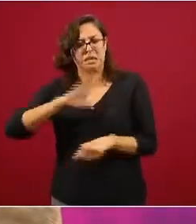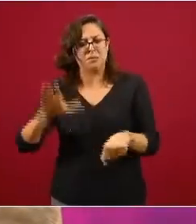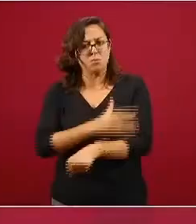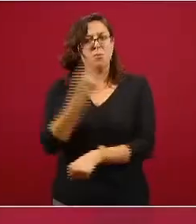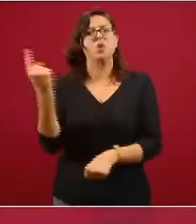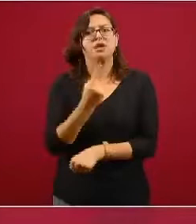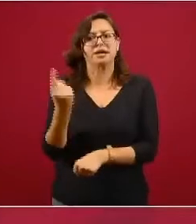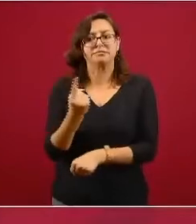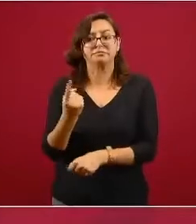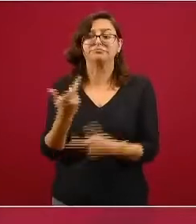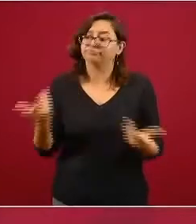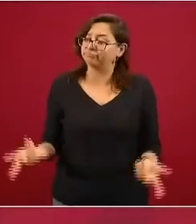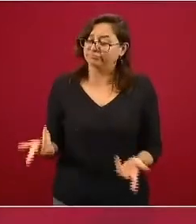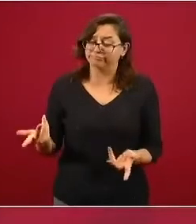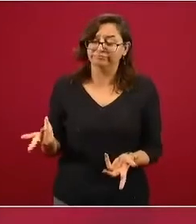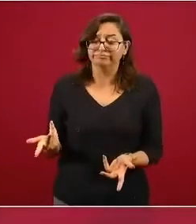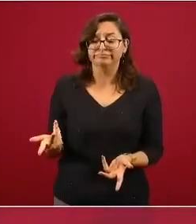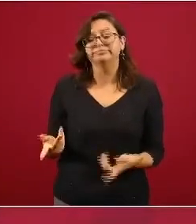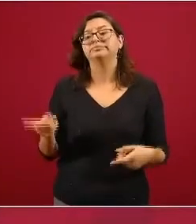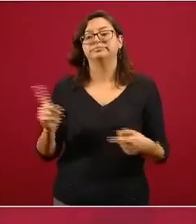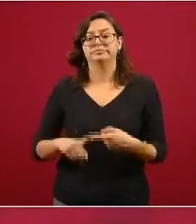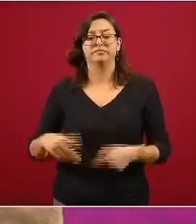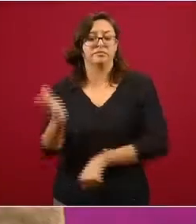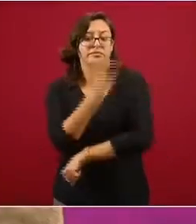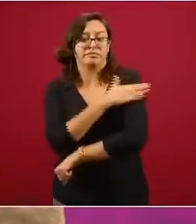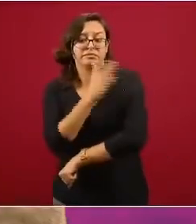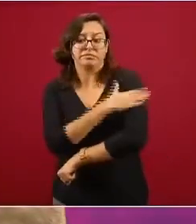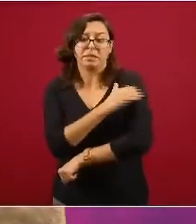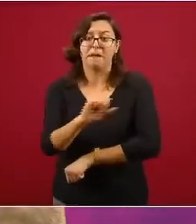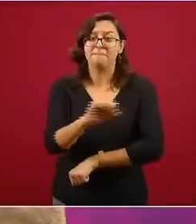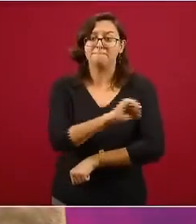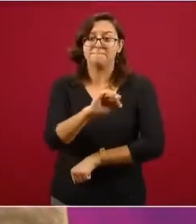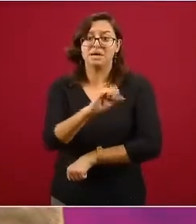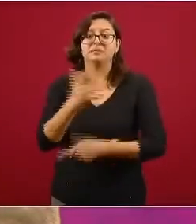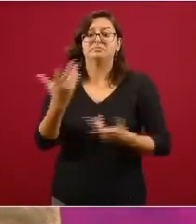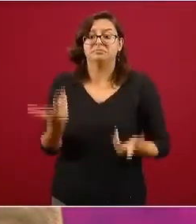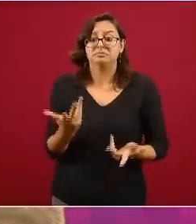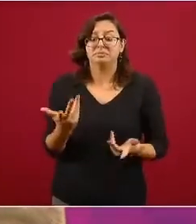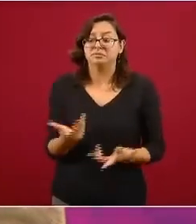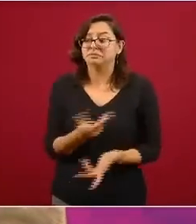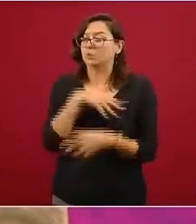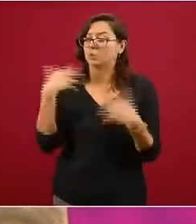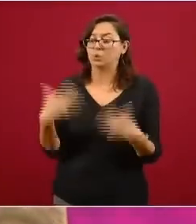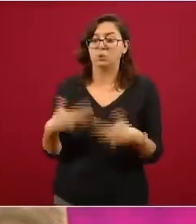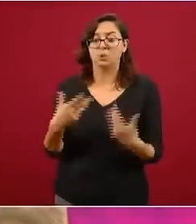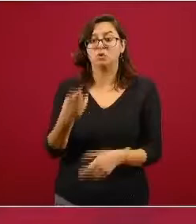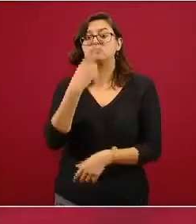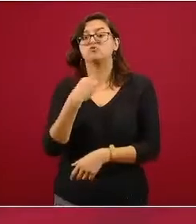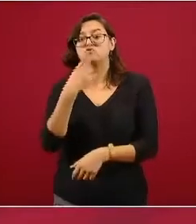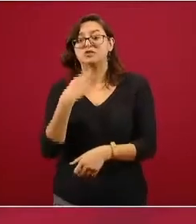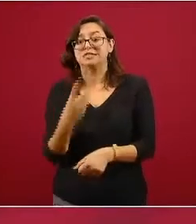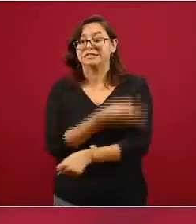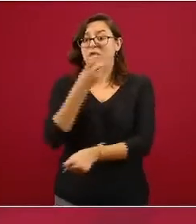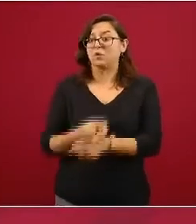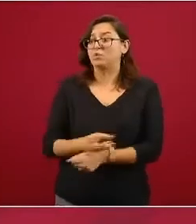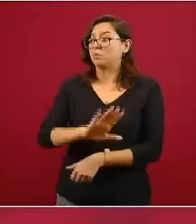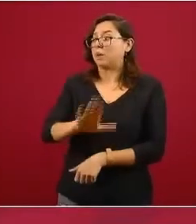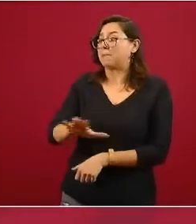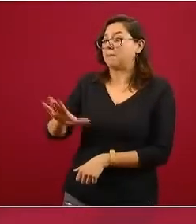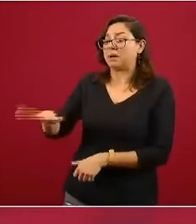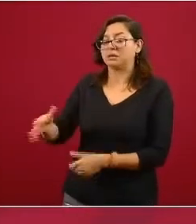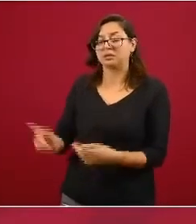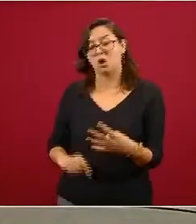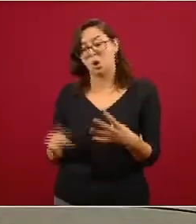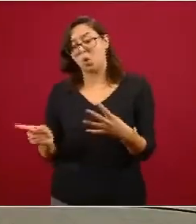de muerte general en México. La hipertensión o la enfermedad cardiovascular, la primera. La diabetes es la segunda.